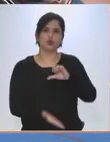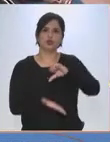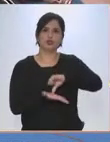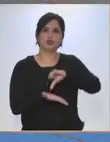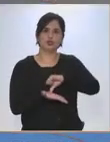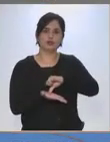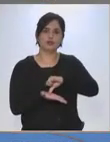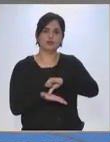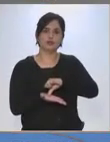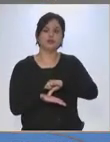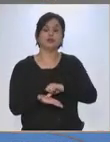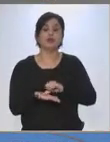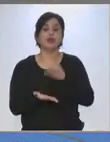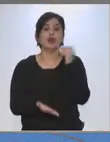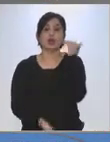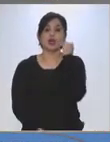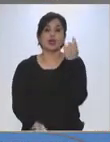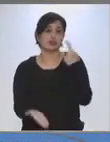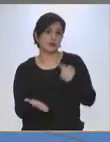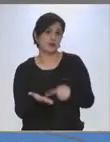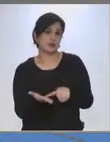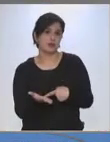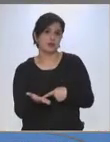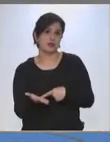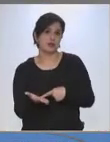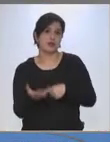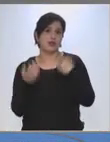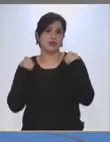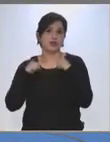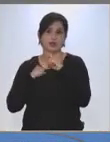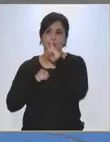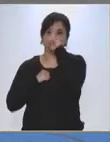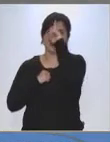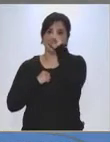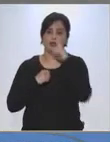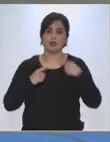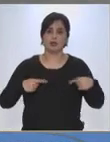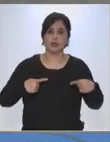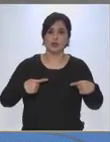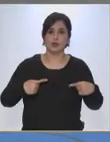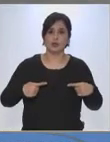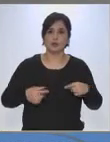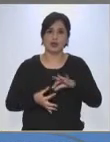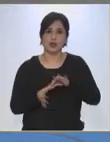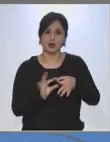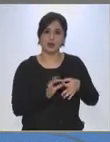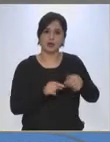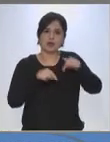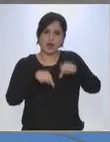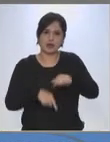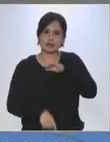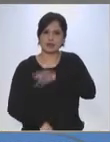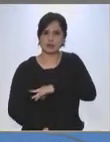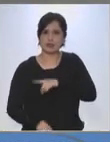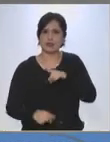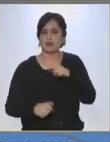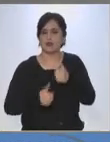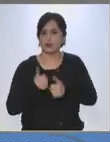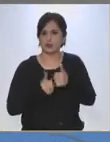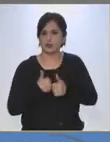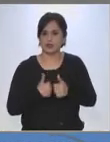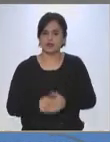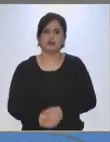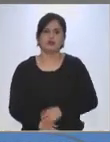casi mil deportistas convencionales y paralímpicos compitiendo en nuestra casa en efecto el 2022